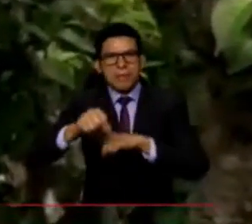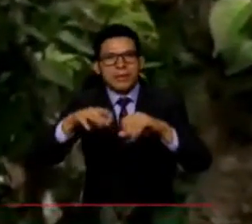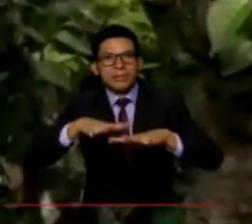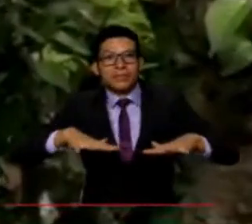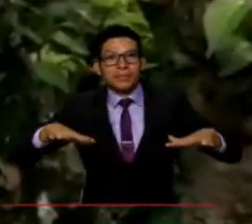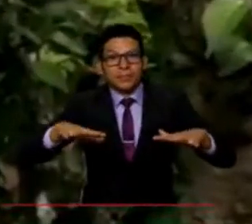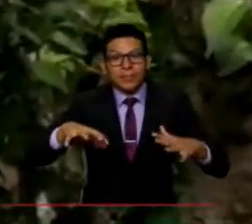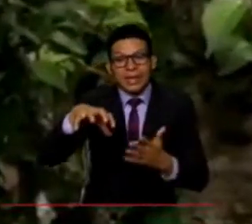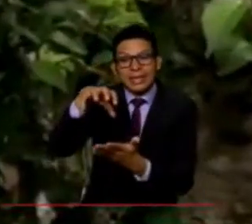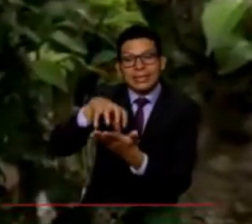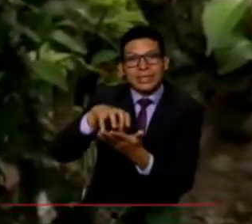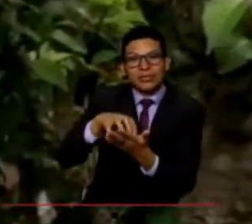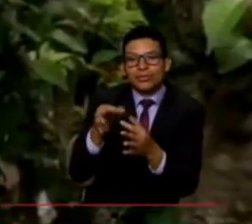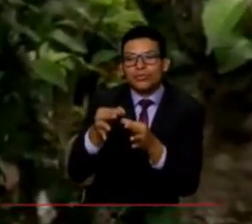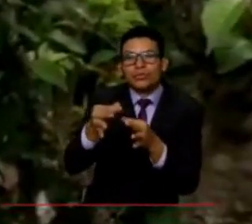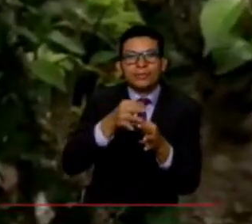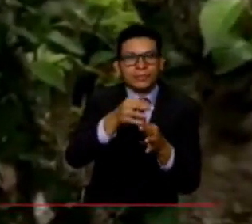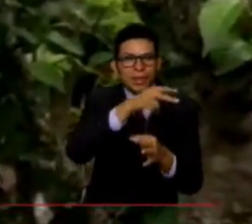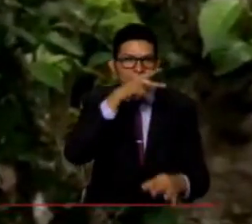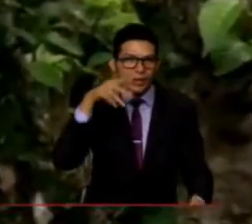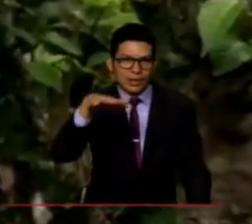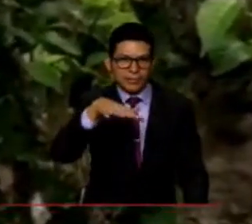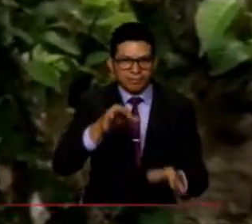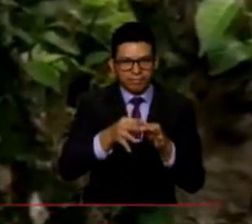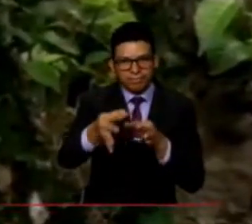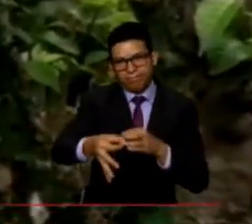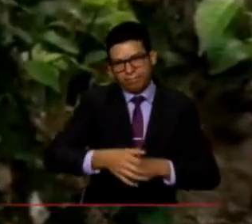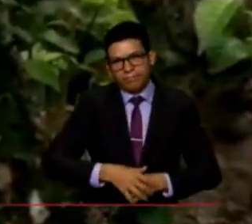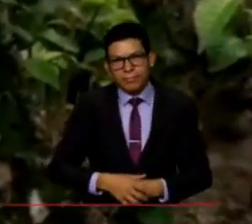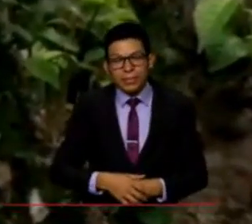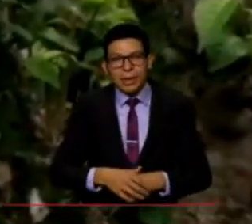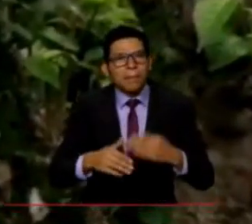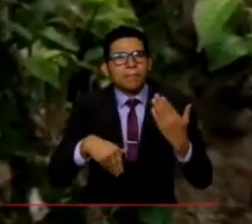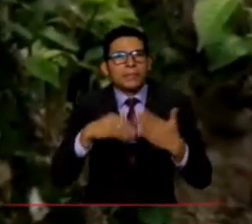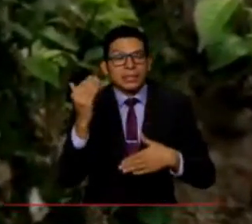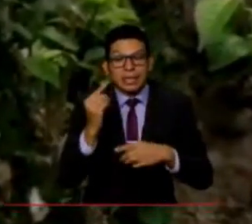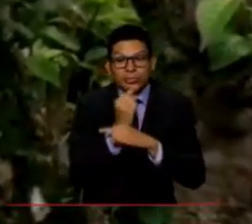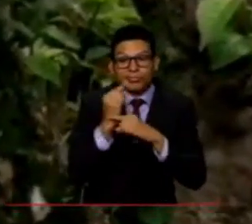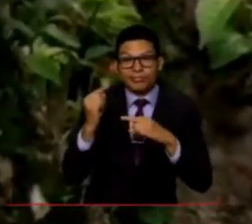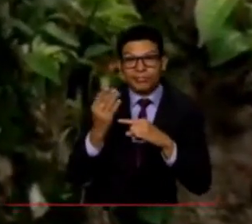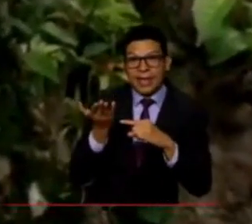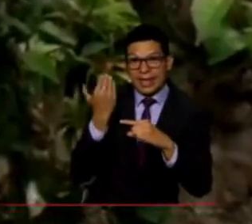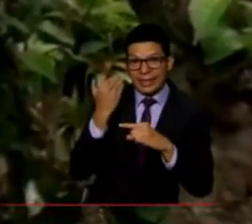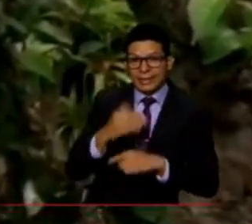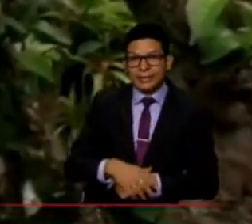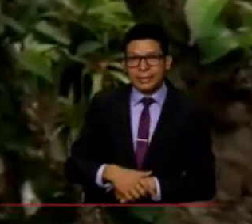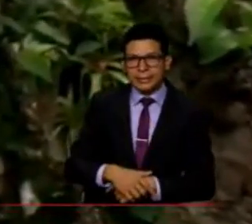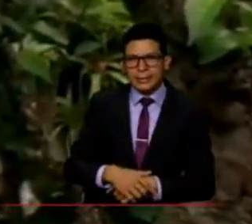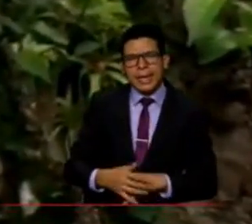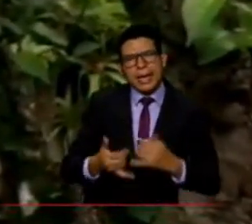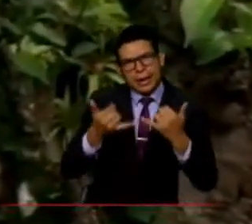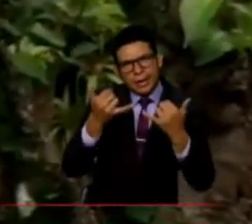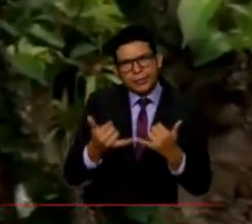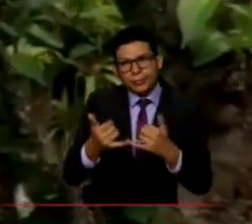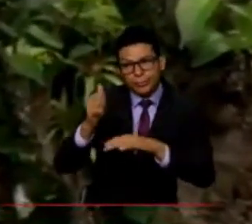y los centros poblados de la zona rural de este municipio que empezó la semana pasada. Por ahora,